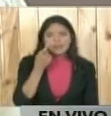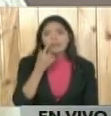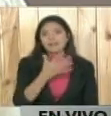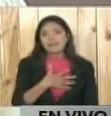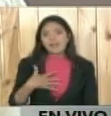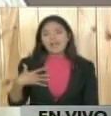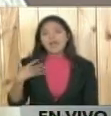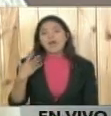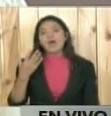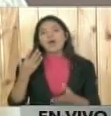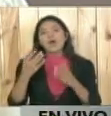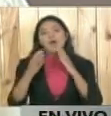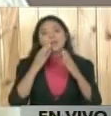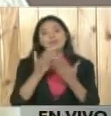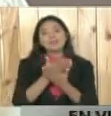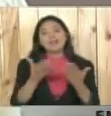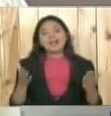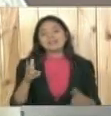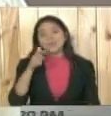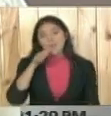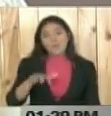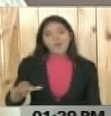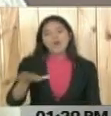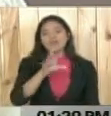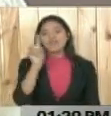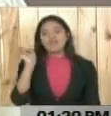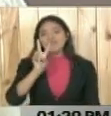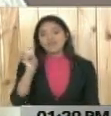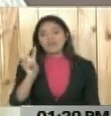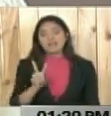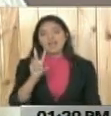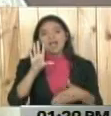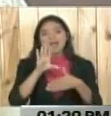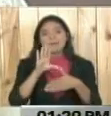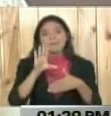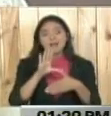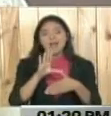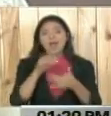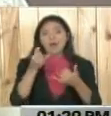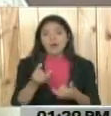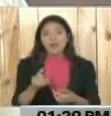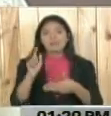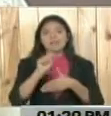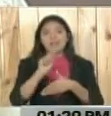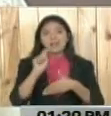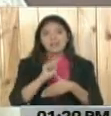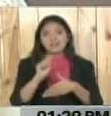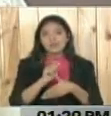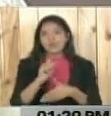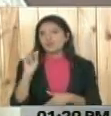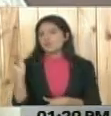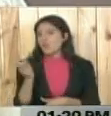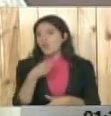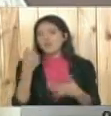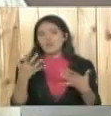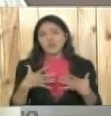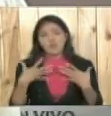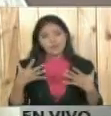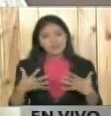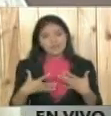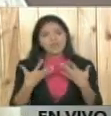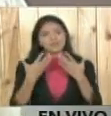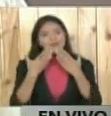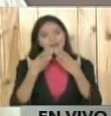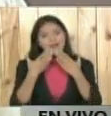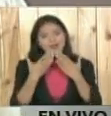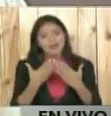querido pueblo venezolano, los pueblos de nuestra América a través de Telesur, contentos, agradecidos con